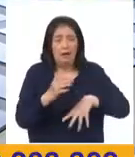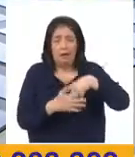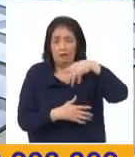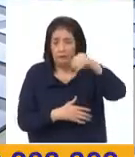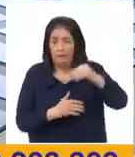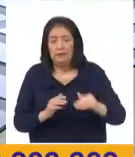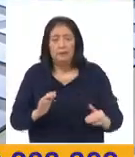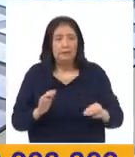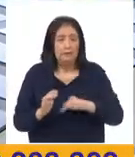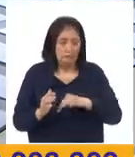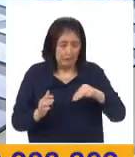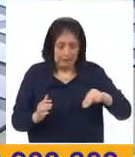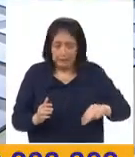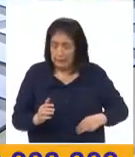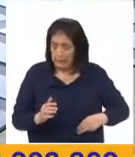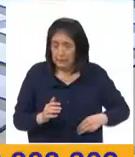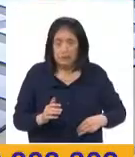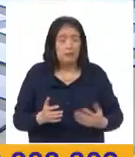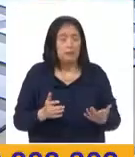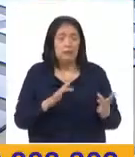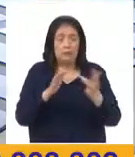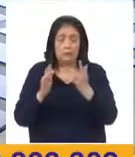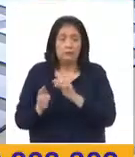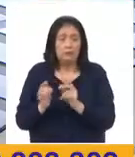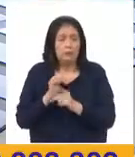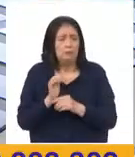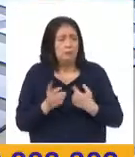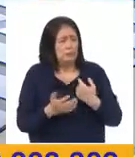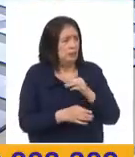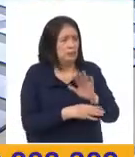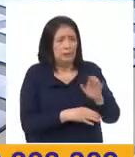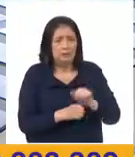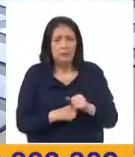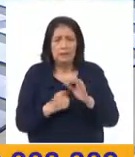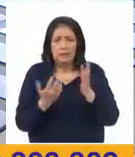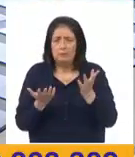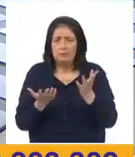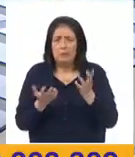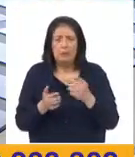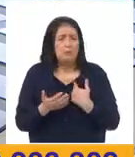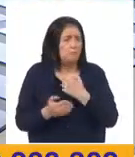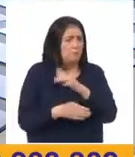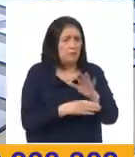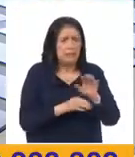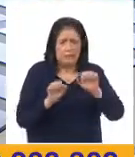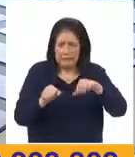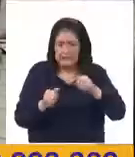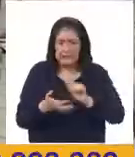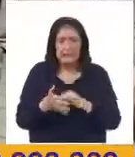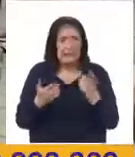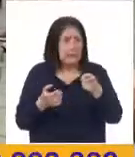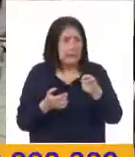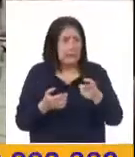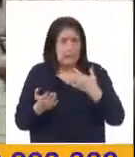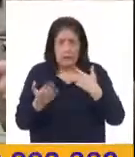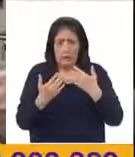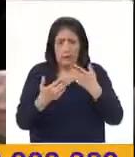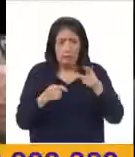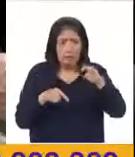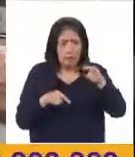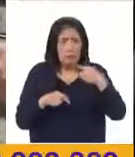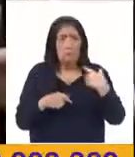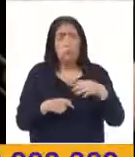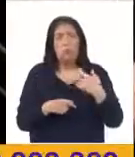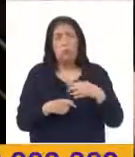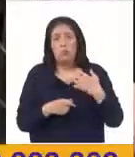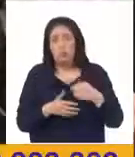la Cancillería. Victoria, buenos días. Buenas tardes ya. Buenos días, buenas tardes, exacto. Esas declaraciones son las que finalmente